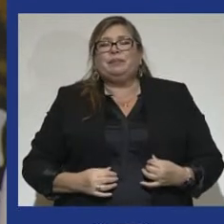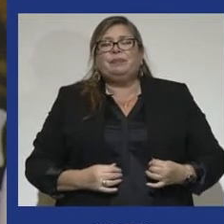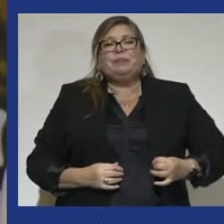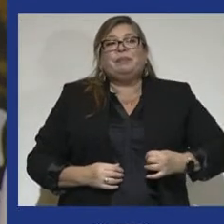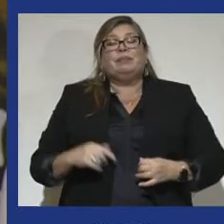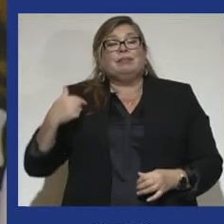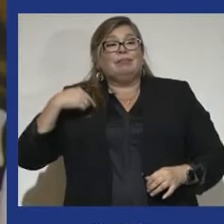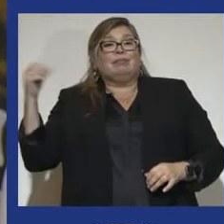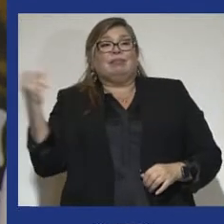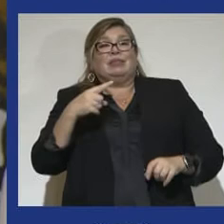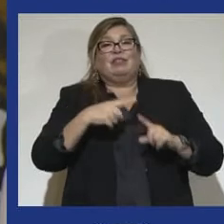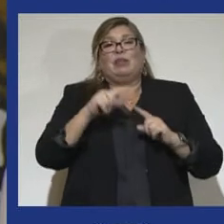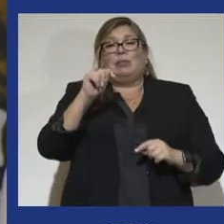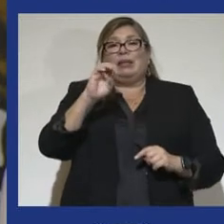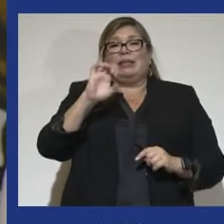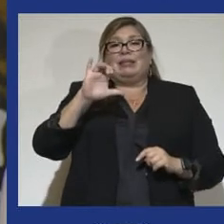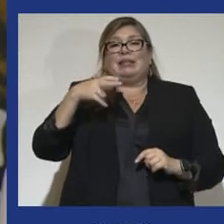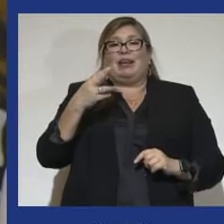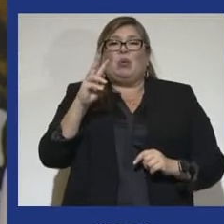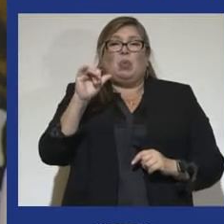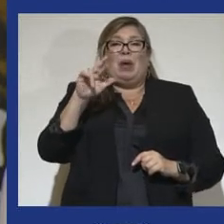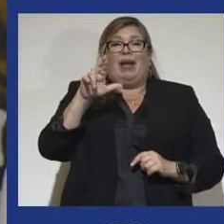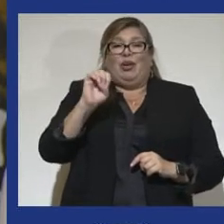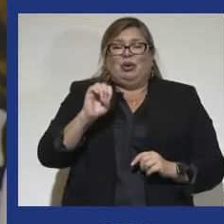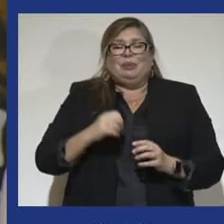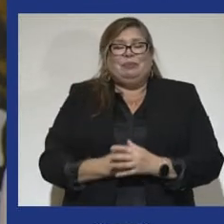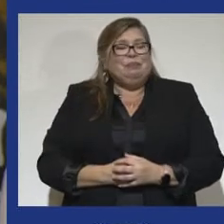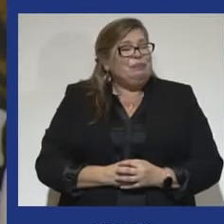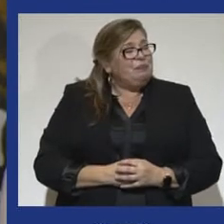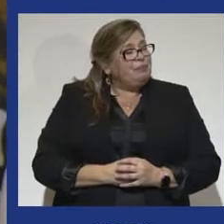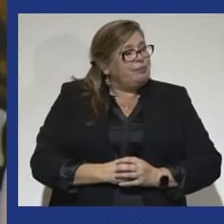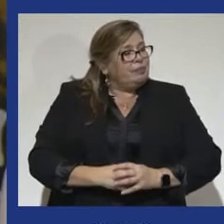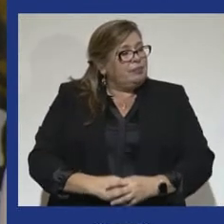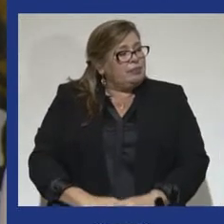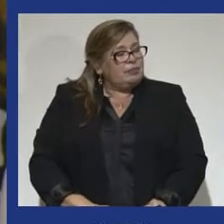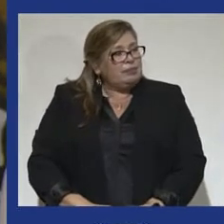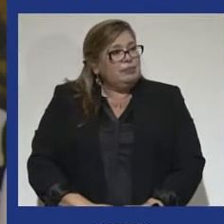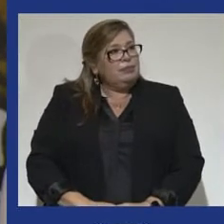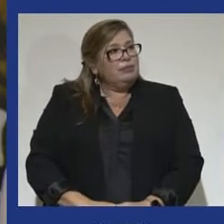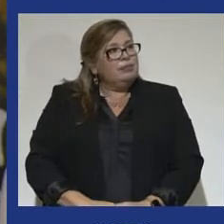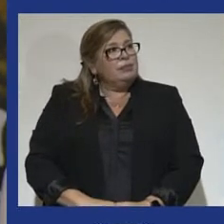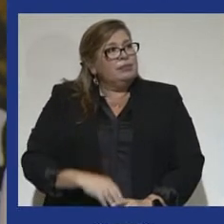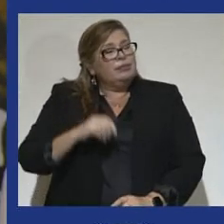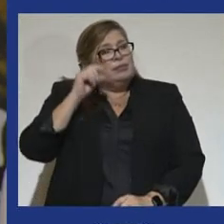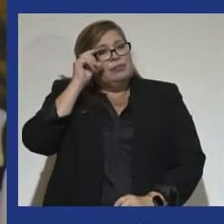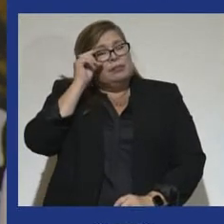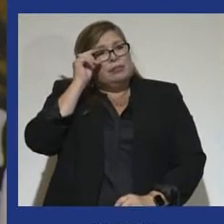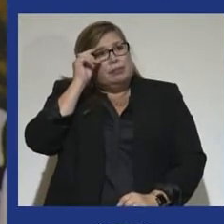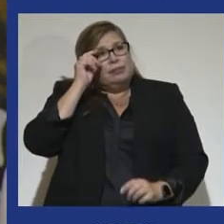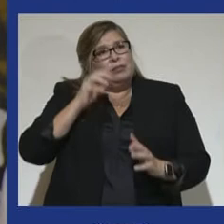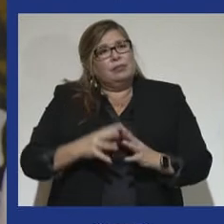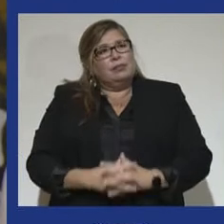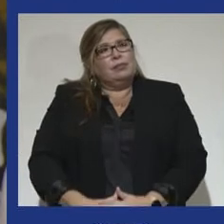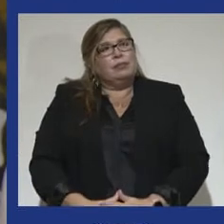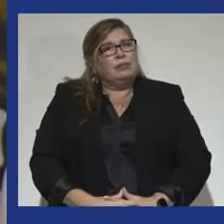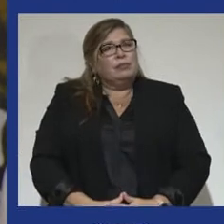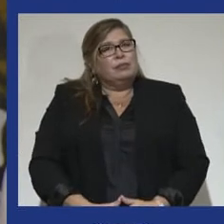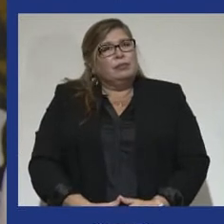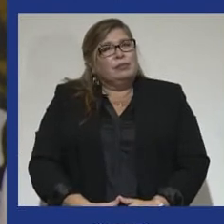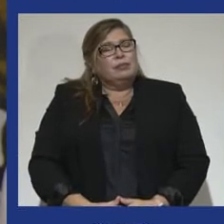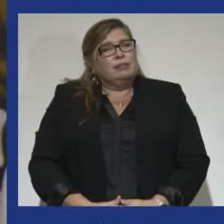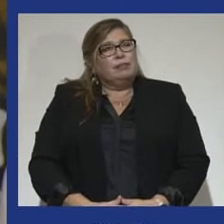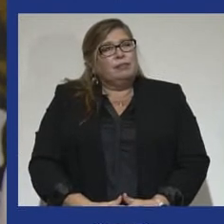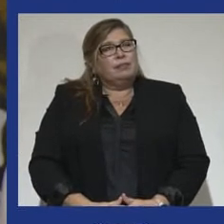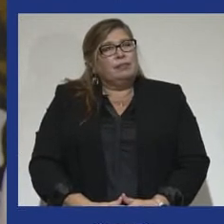víctor 2 the square buenas tardes y gracias por tomar mi pregunta estoy interesado en